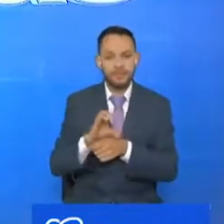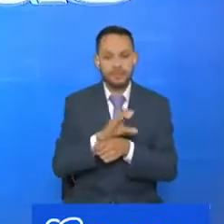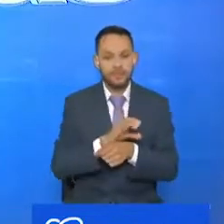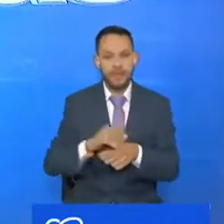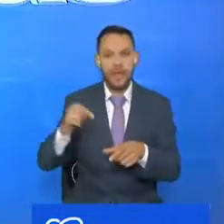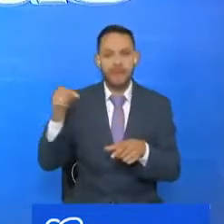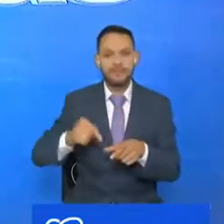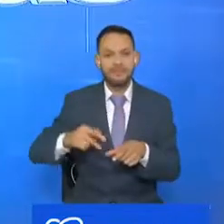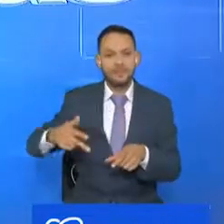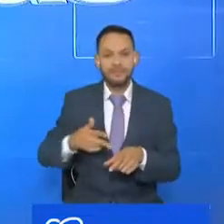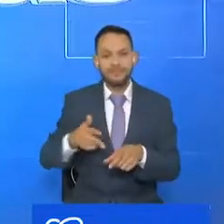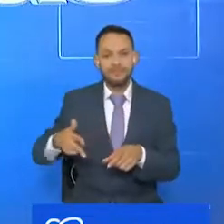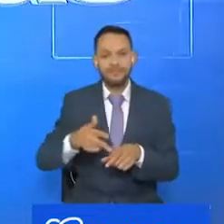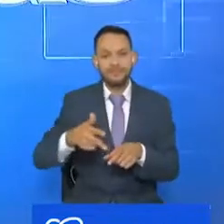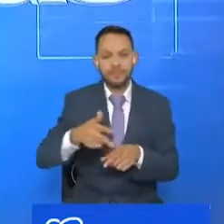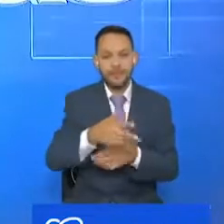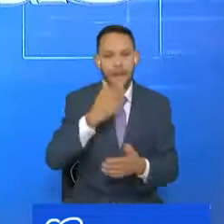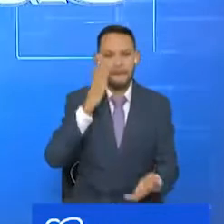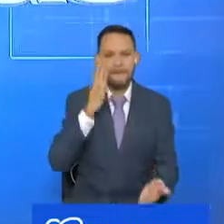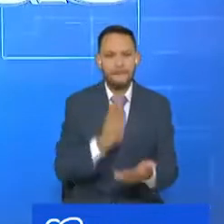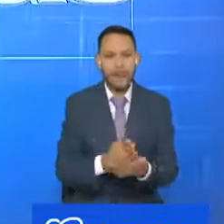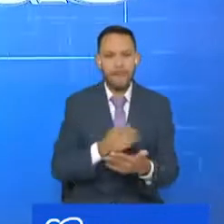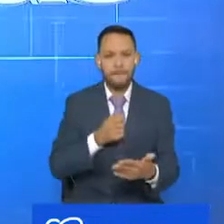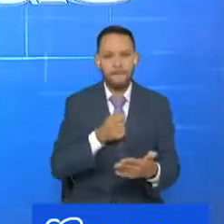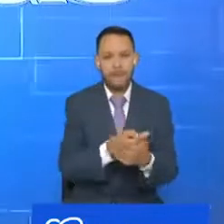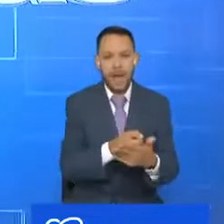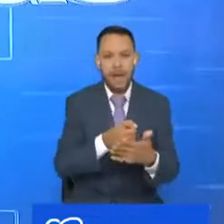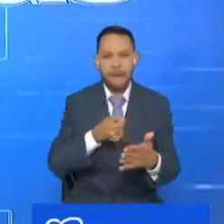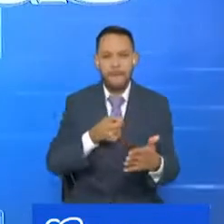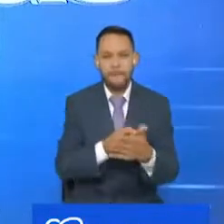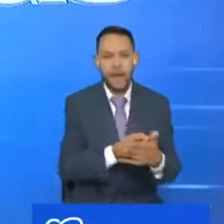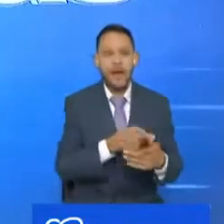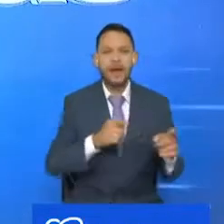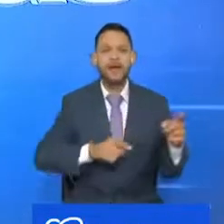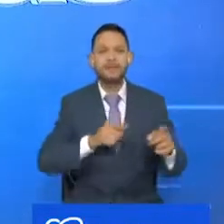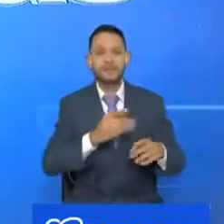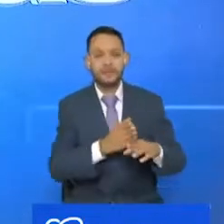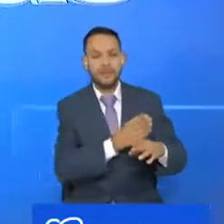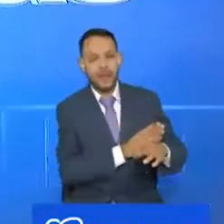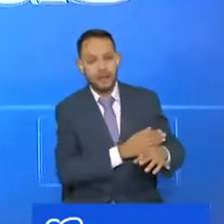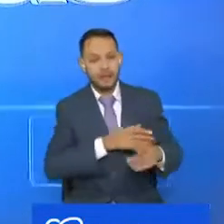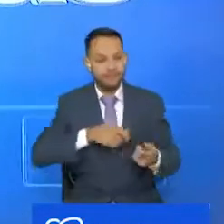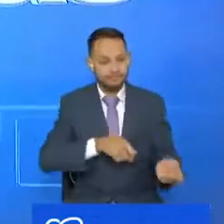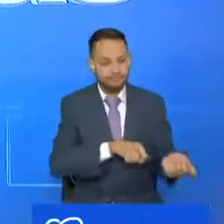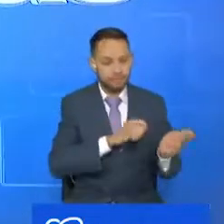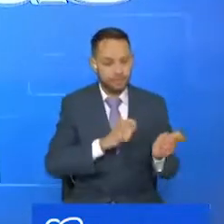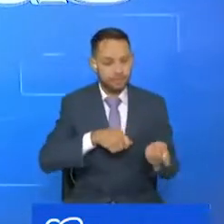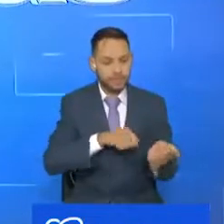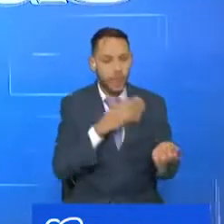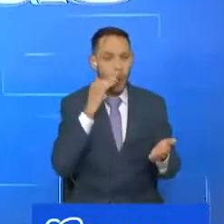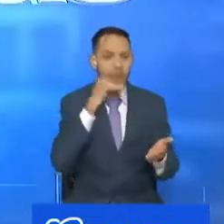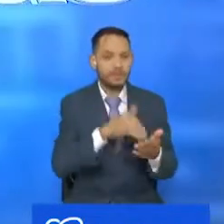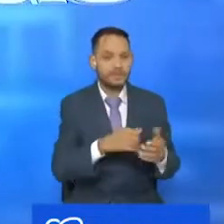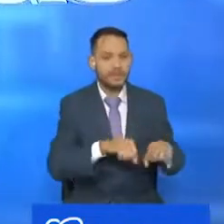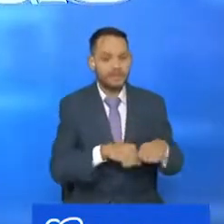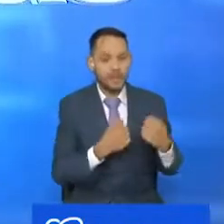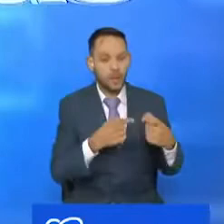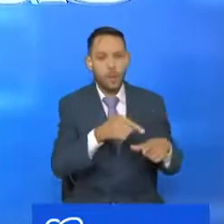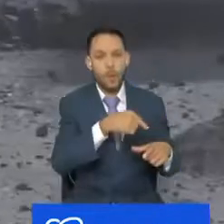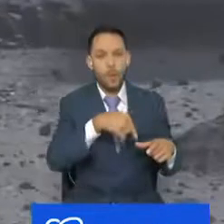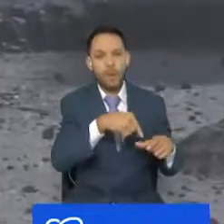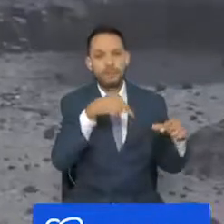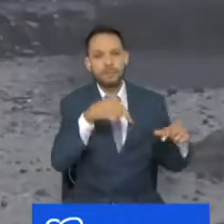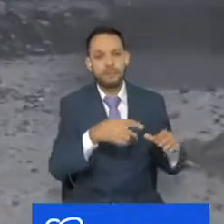generando accidentes y en el peor de los casos huecos que ya fueron tapados hace menos de un año y ya están deteriorados nuevamente